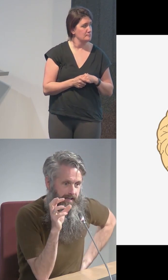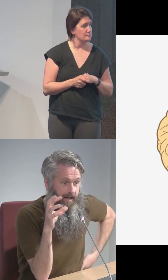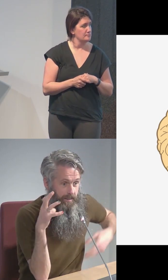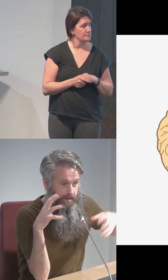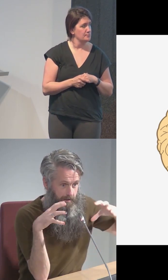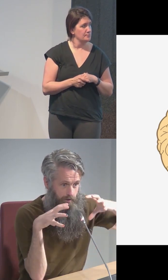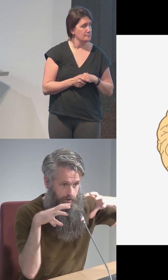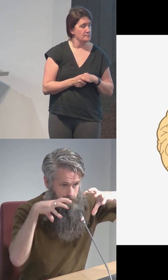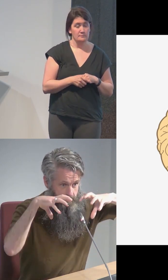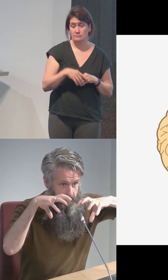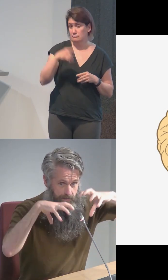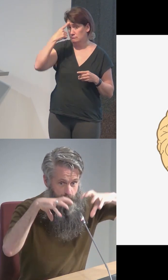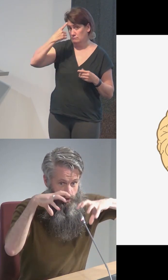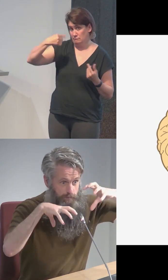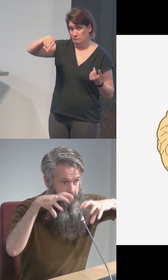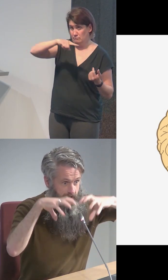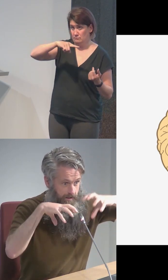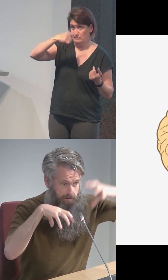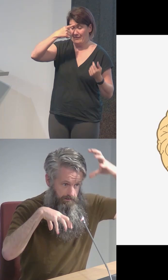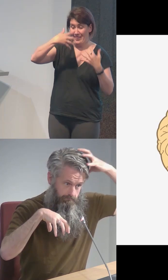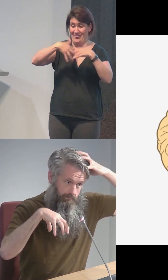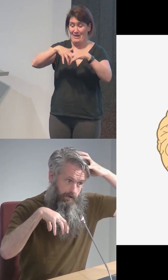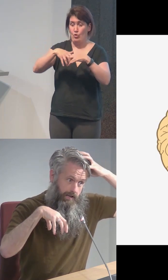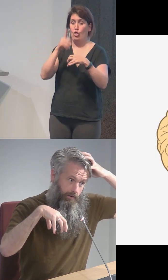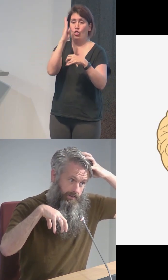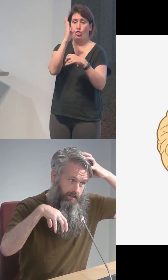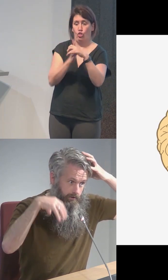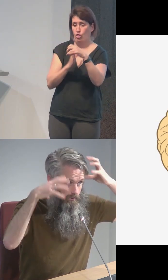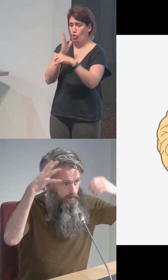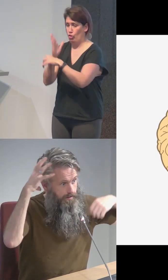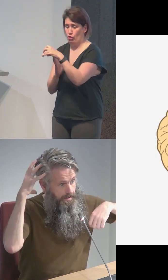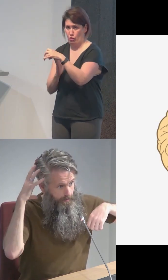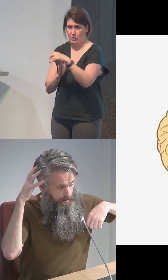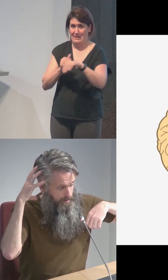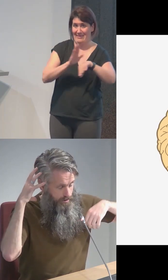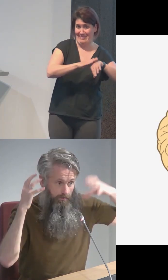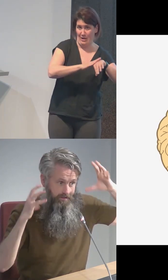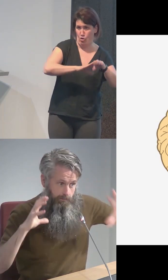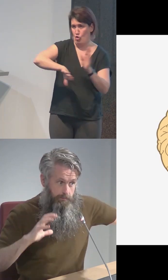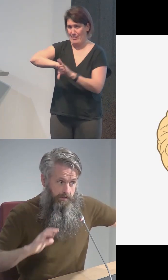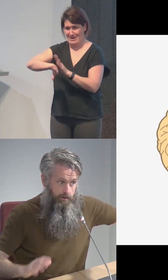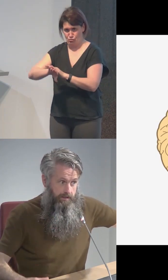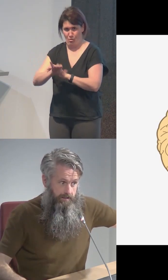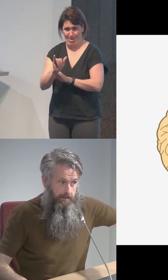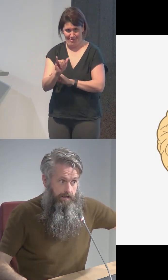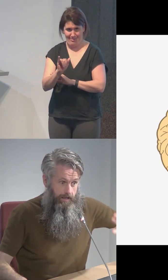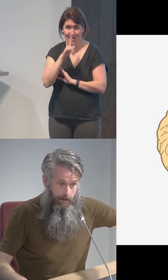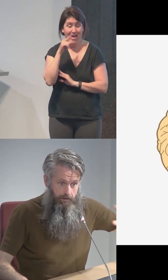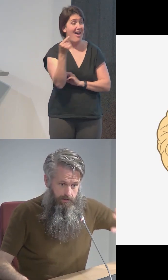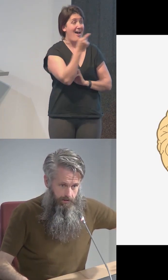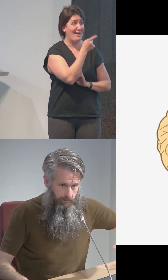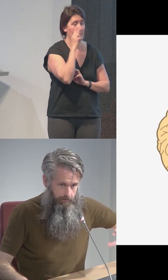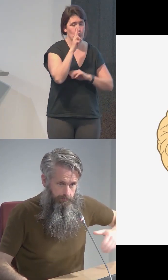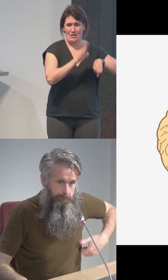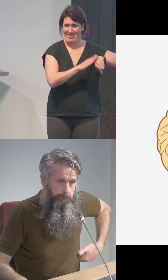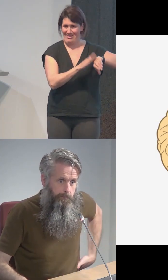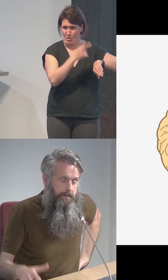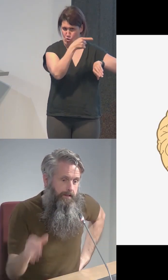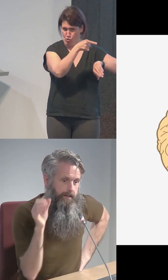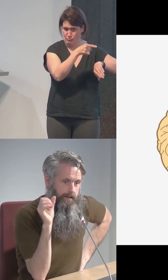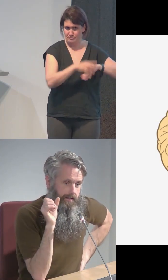Sabemos que el cerebro tiene 2 mitades, el lado izquierdo y el lado derecho. Estamos viendo aquí el lado